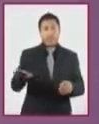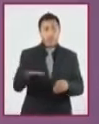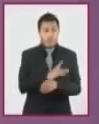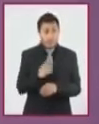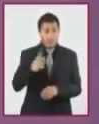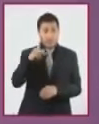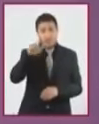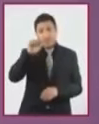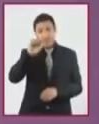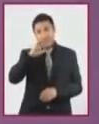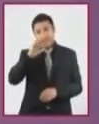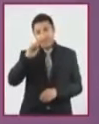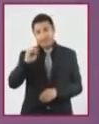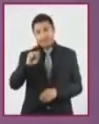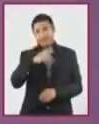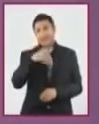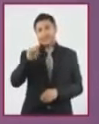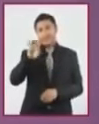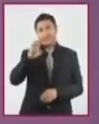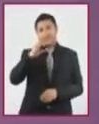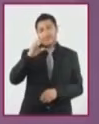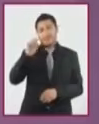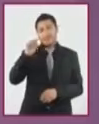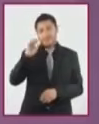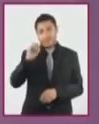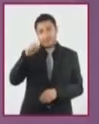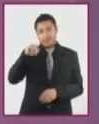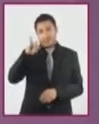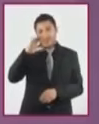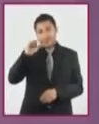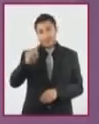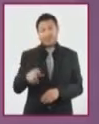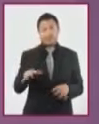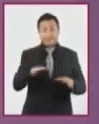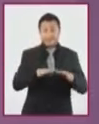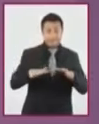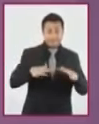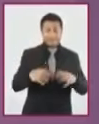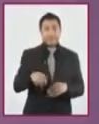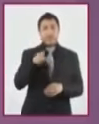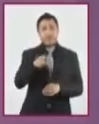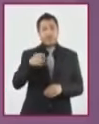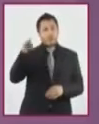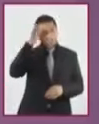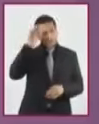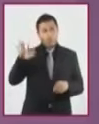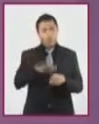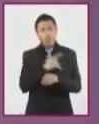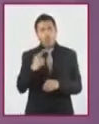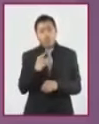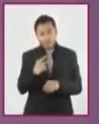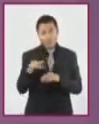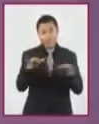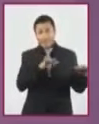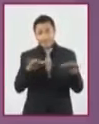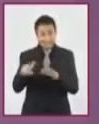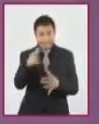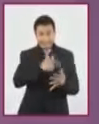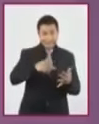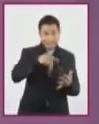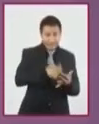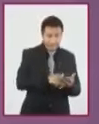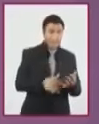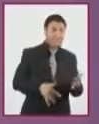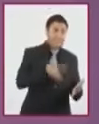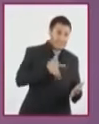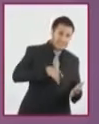desplazamiento de las placas tectónicas. ¿Te has preguntado por qué un temblor se siente en algunos lugares y en otros no?